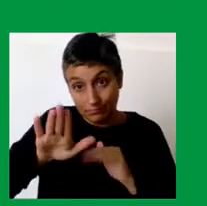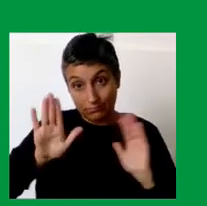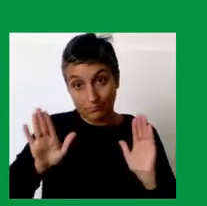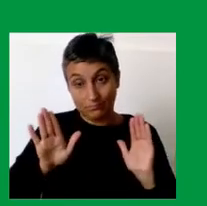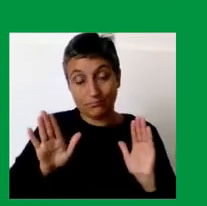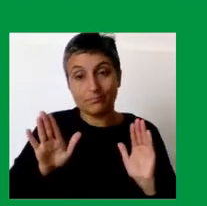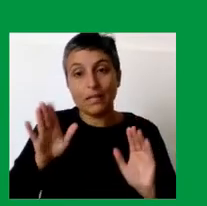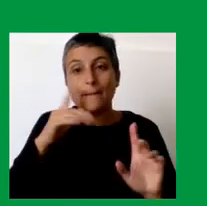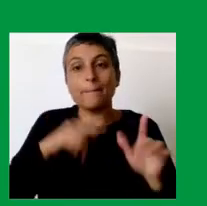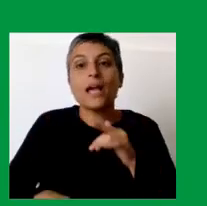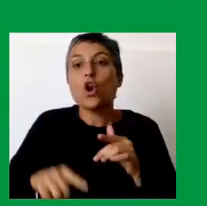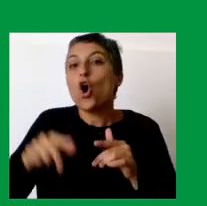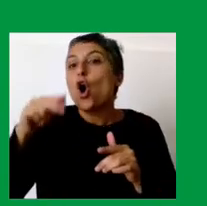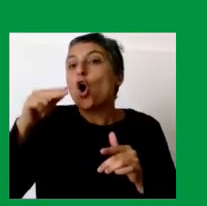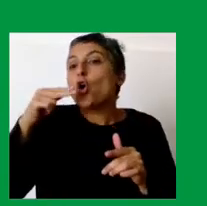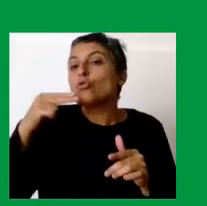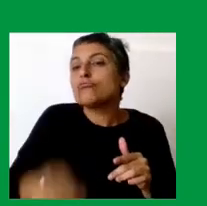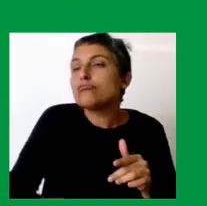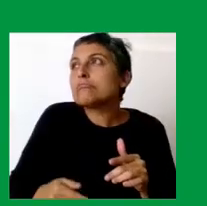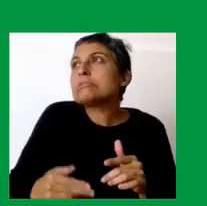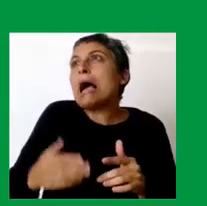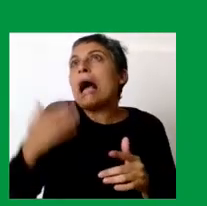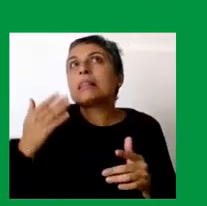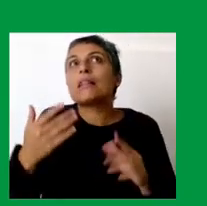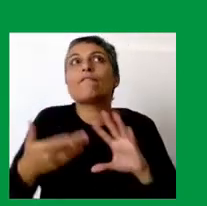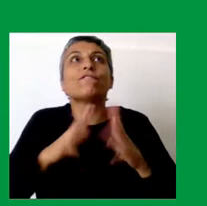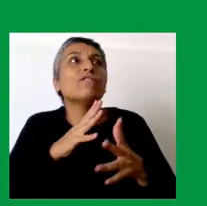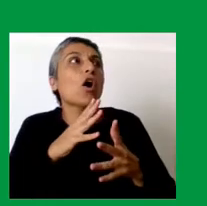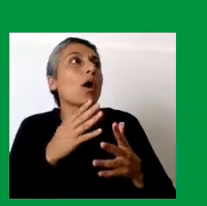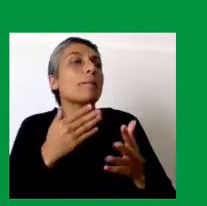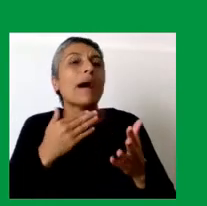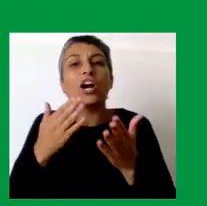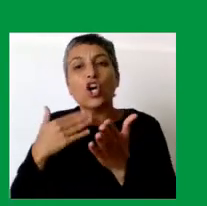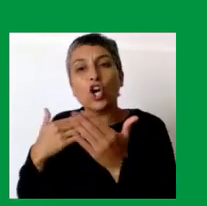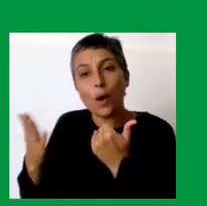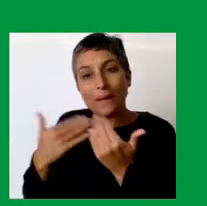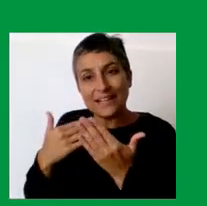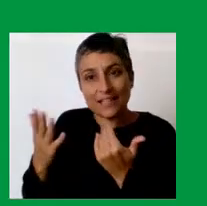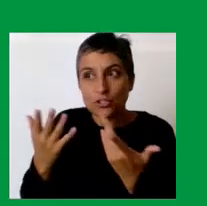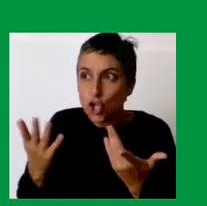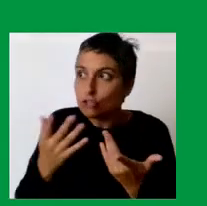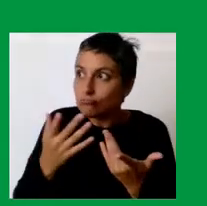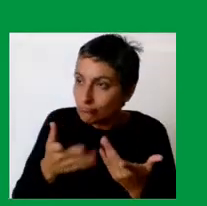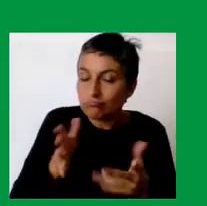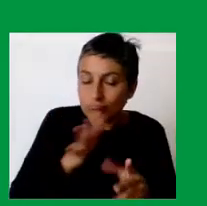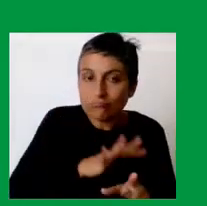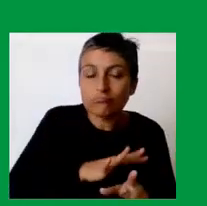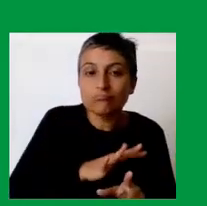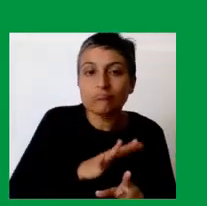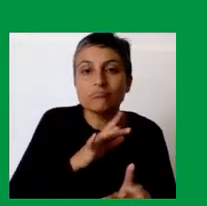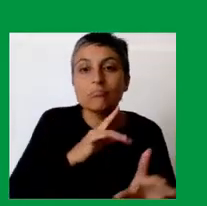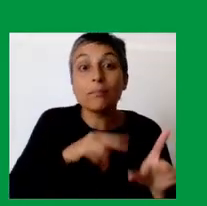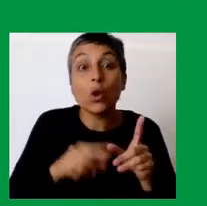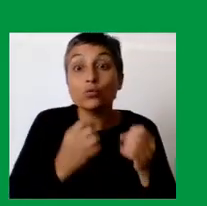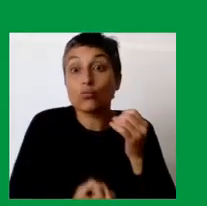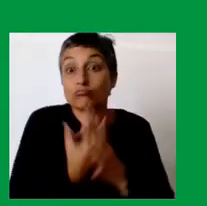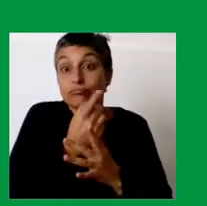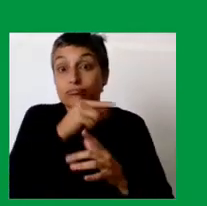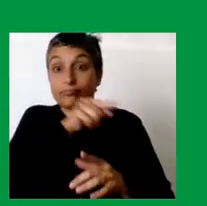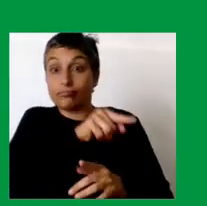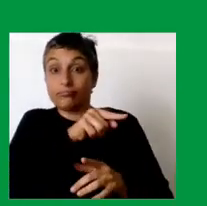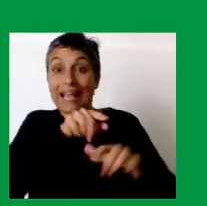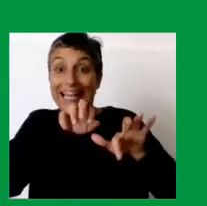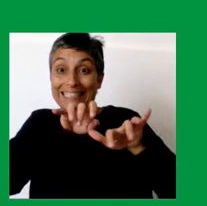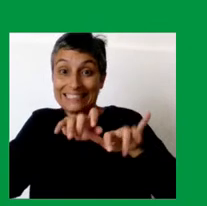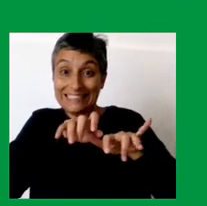como decir, mainstream, es decir, de conversación cotidiana. Y la aparición de este chat GPT, que